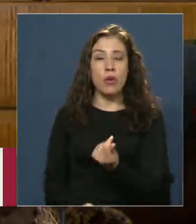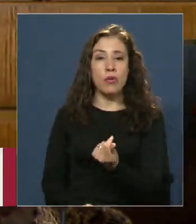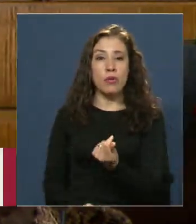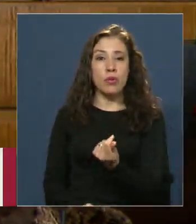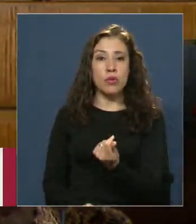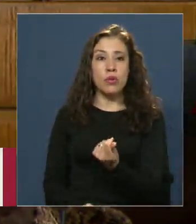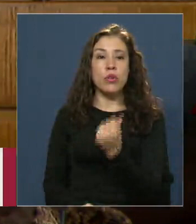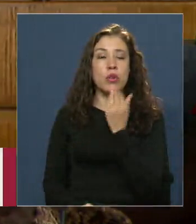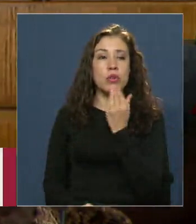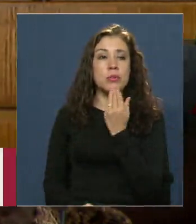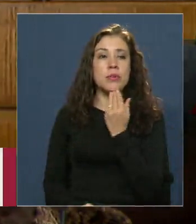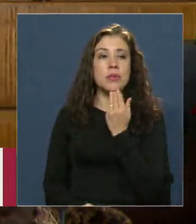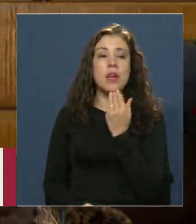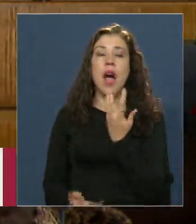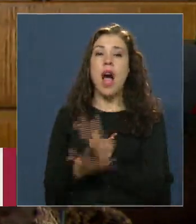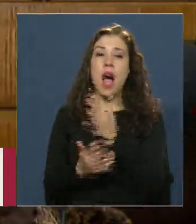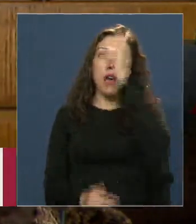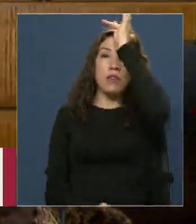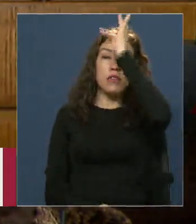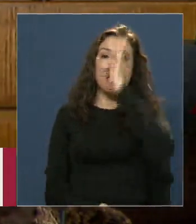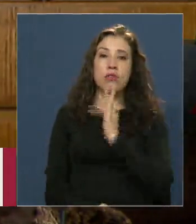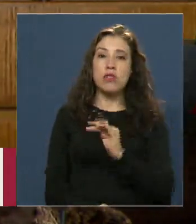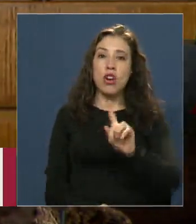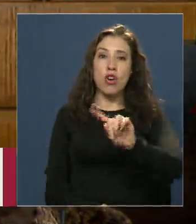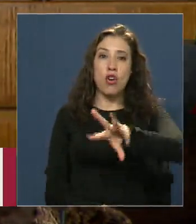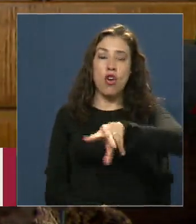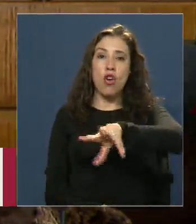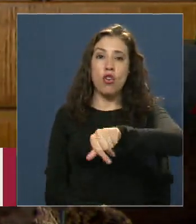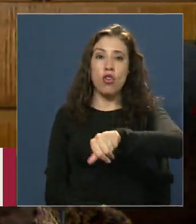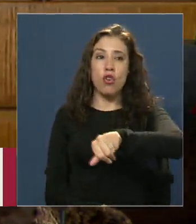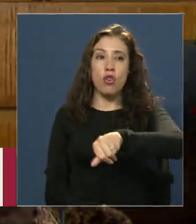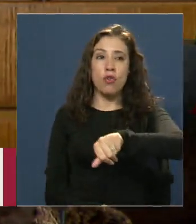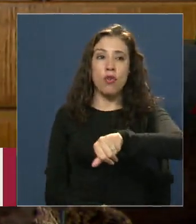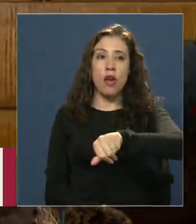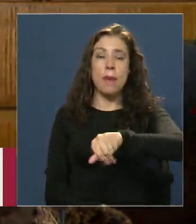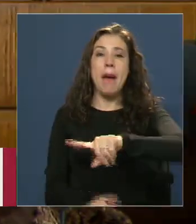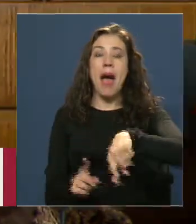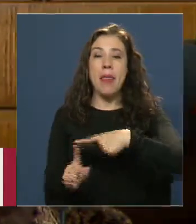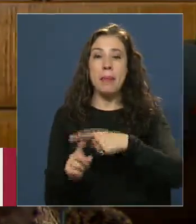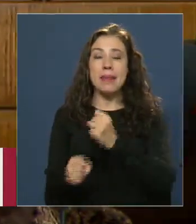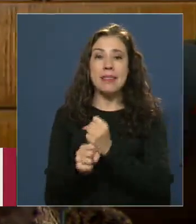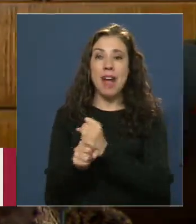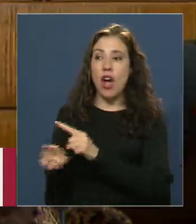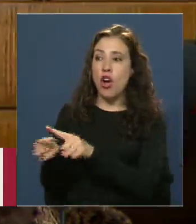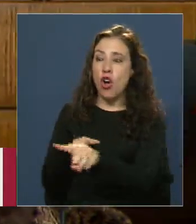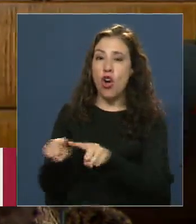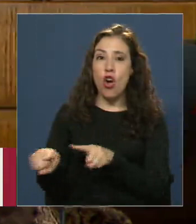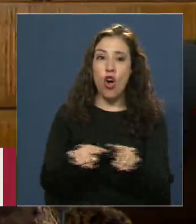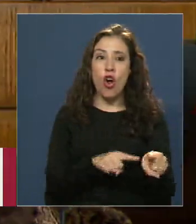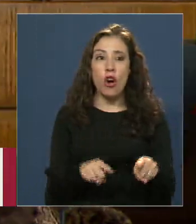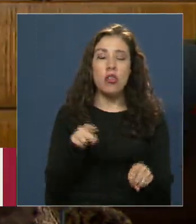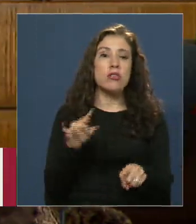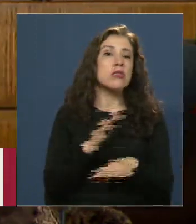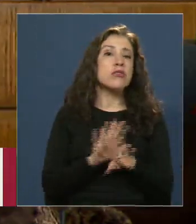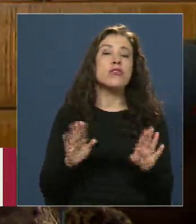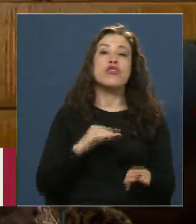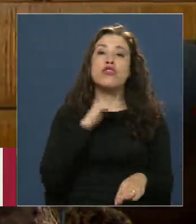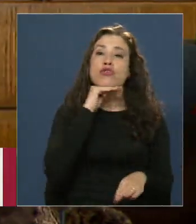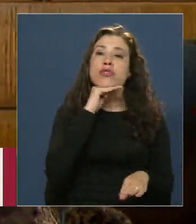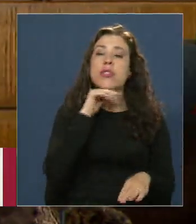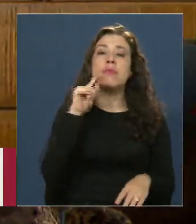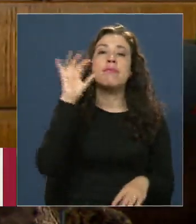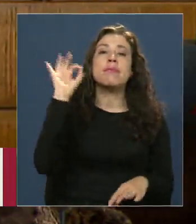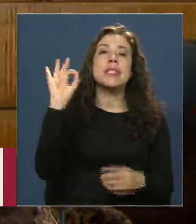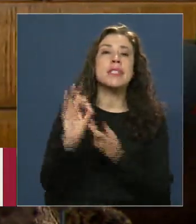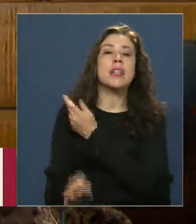que además cierto tiene funcionarios que no roban y además trabaja coordinadamente, con eso basta, vamos a hacer un